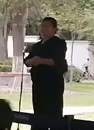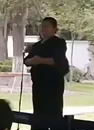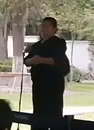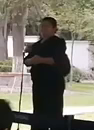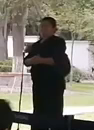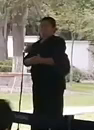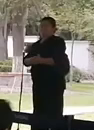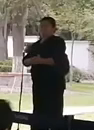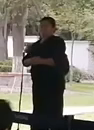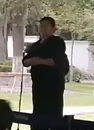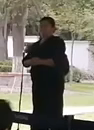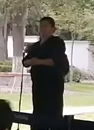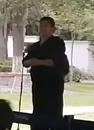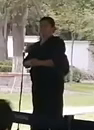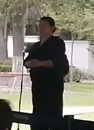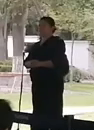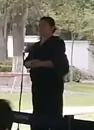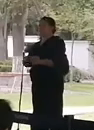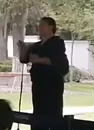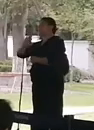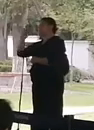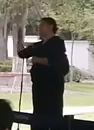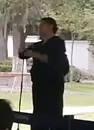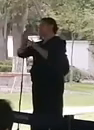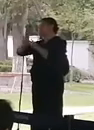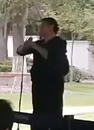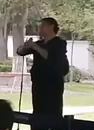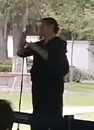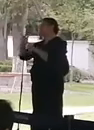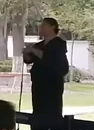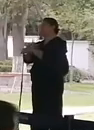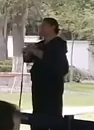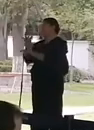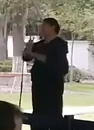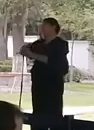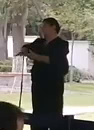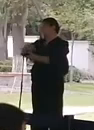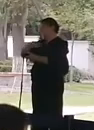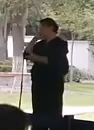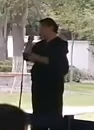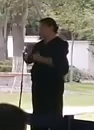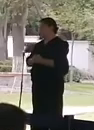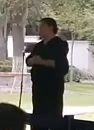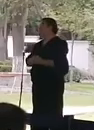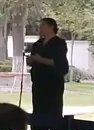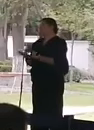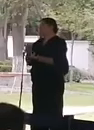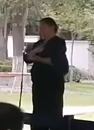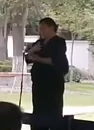lo que pasa con la reforma a migración, como comentaba anterior, se tiene que pasar, ¿no?